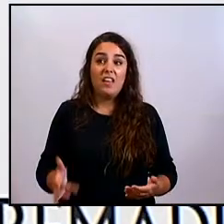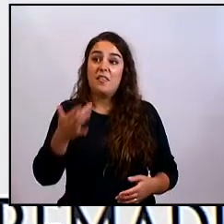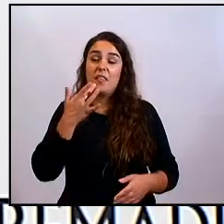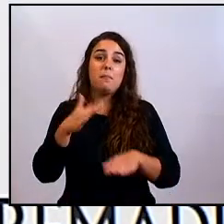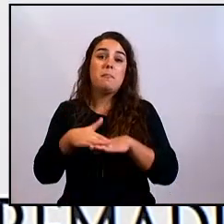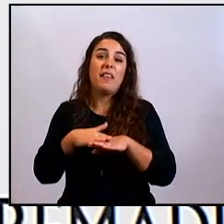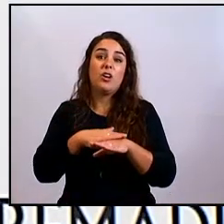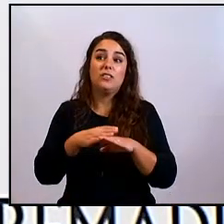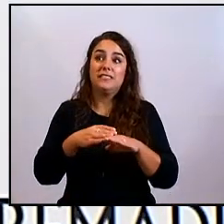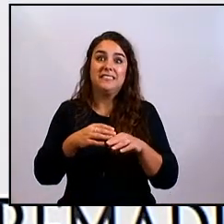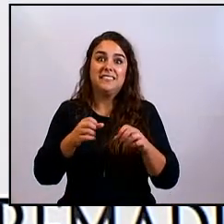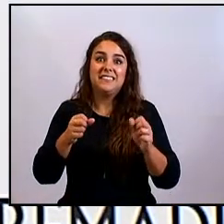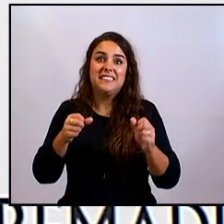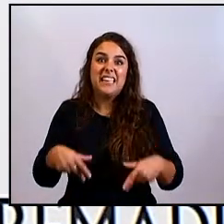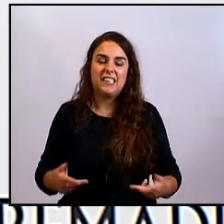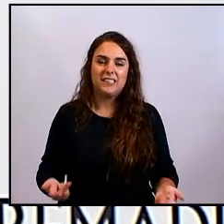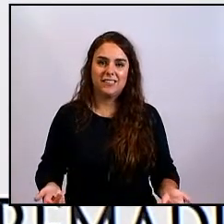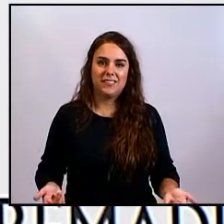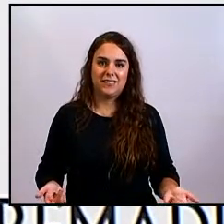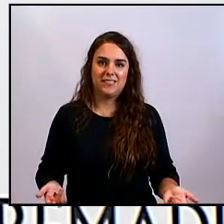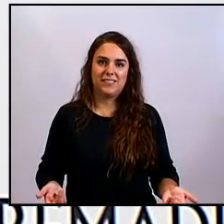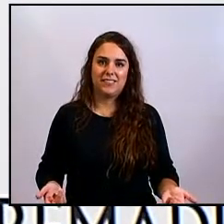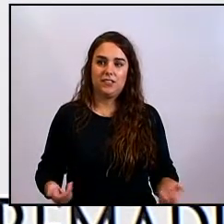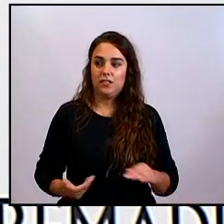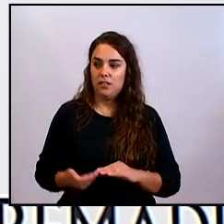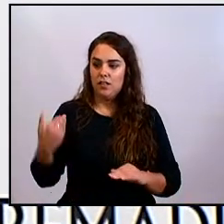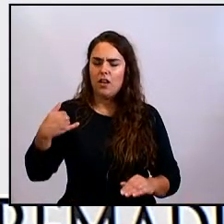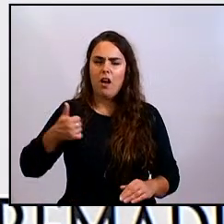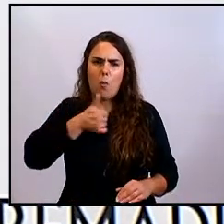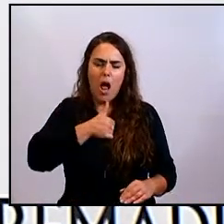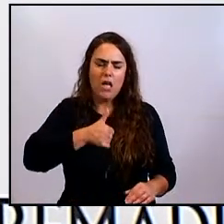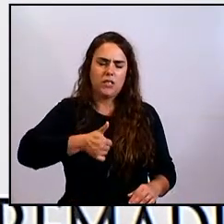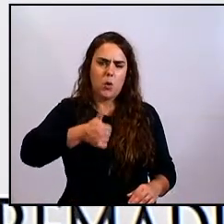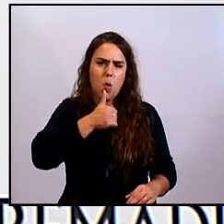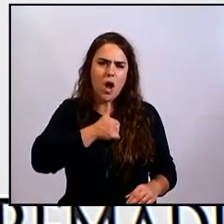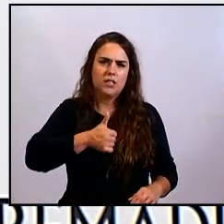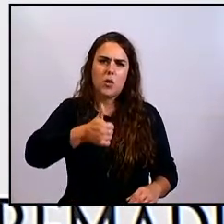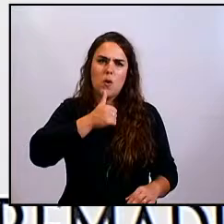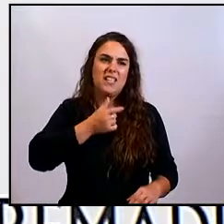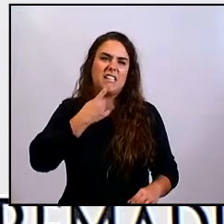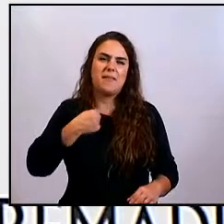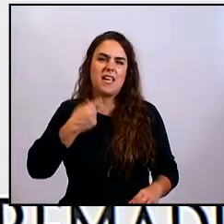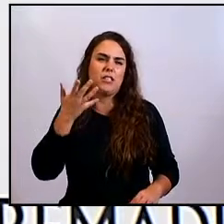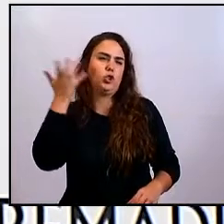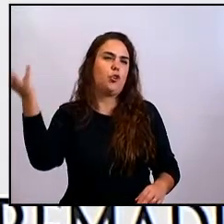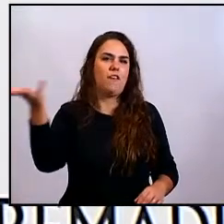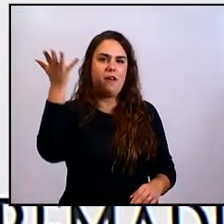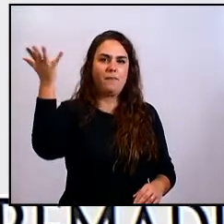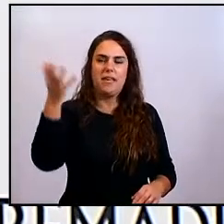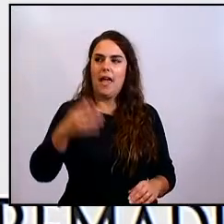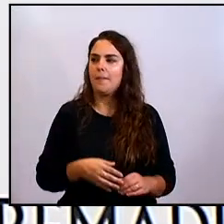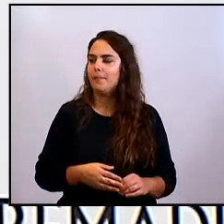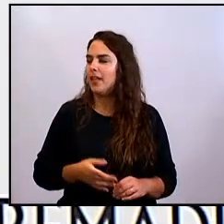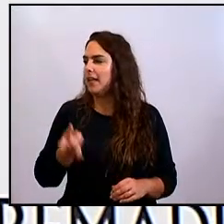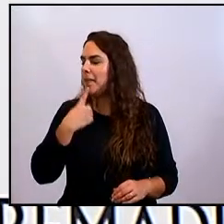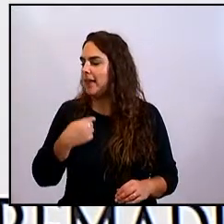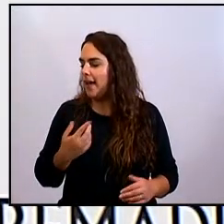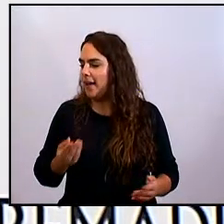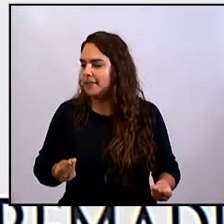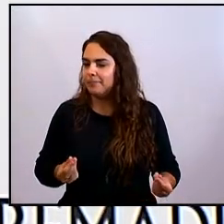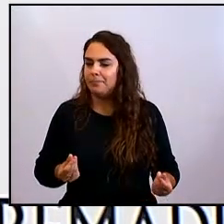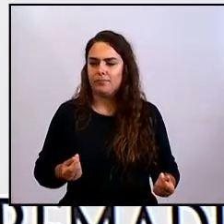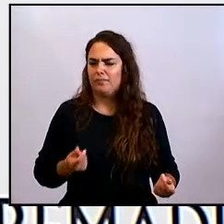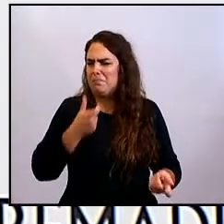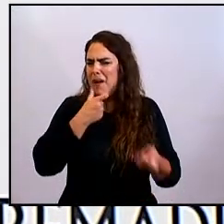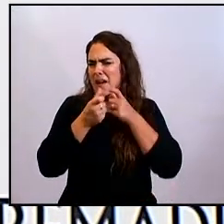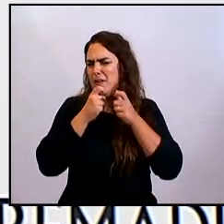que ni siquiera han sido capaces de pedir disculpas. Yo llevo estos días soportando que me llamen soberbia, que me llamen de